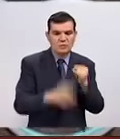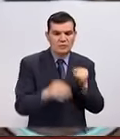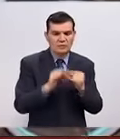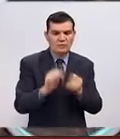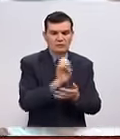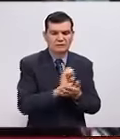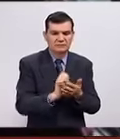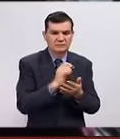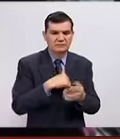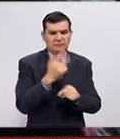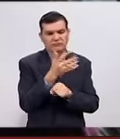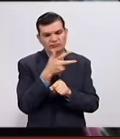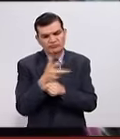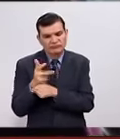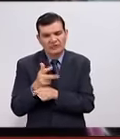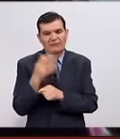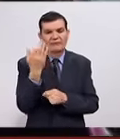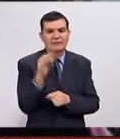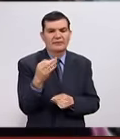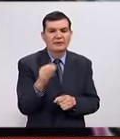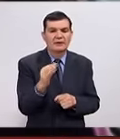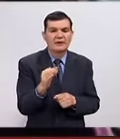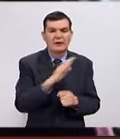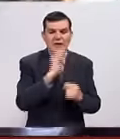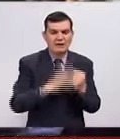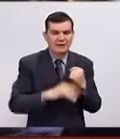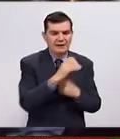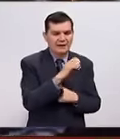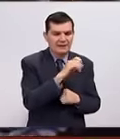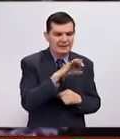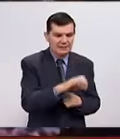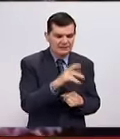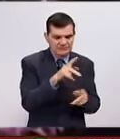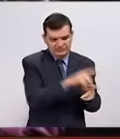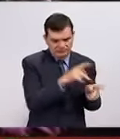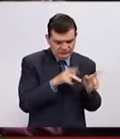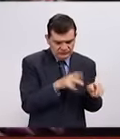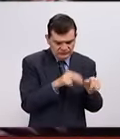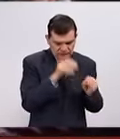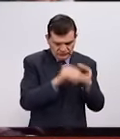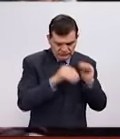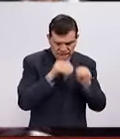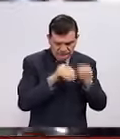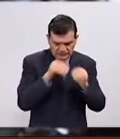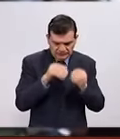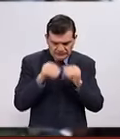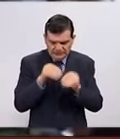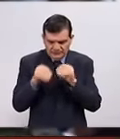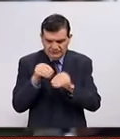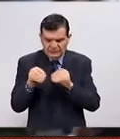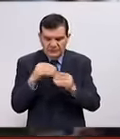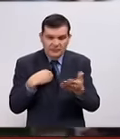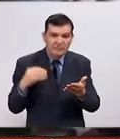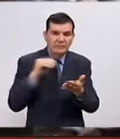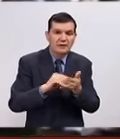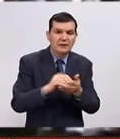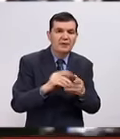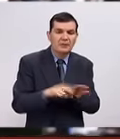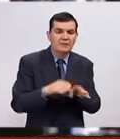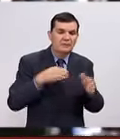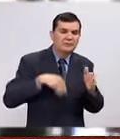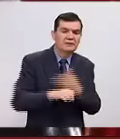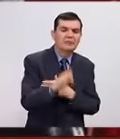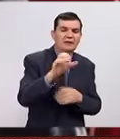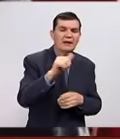este más o menos en febrero eh Eric terminó la edición y pues ya fue que eh metimos el cortometraje a